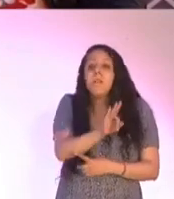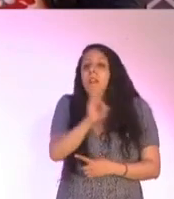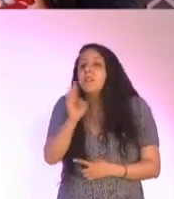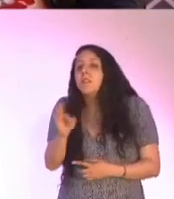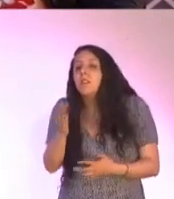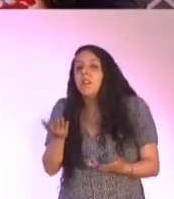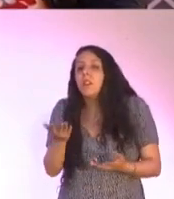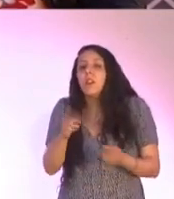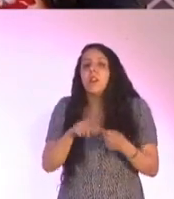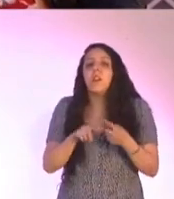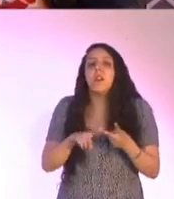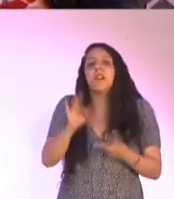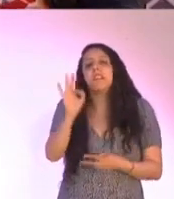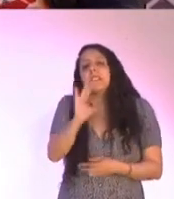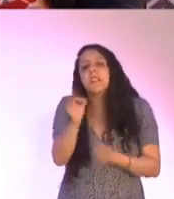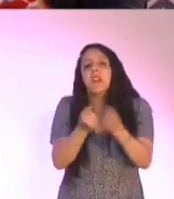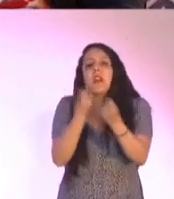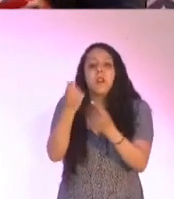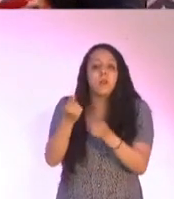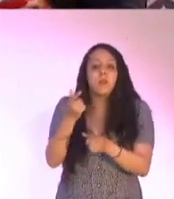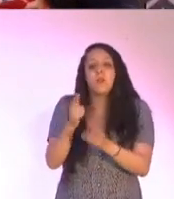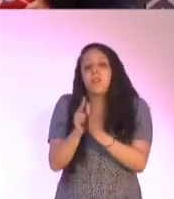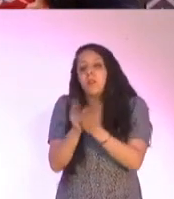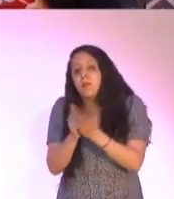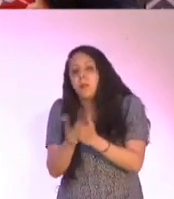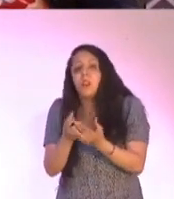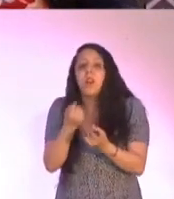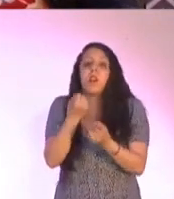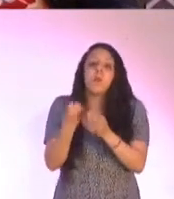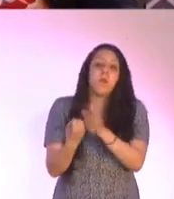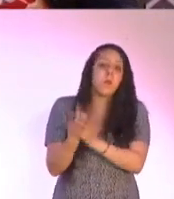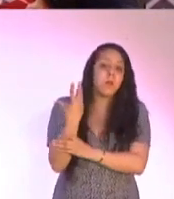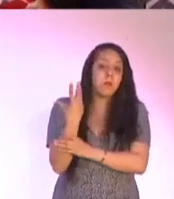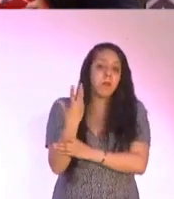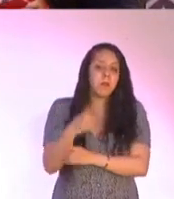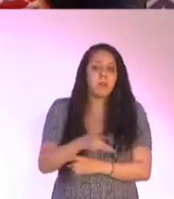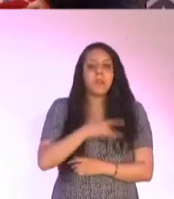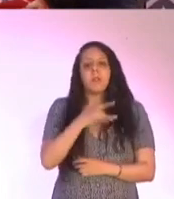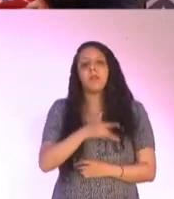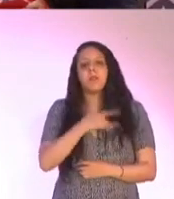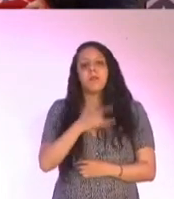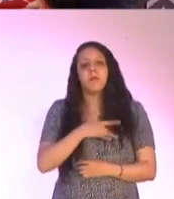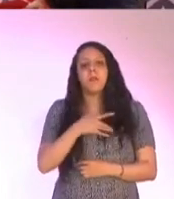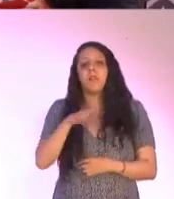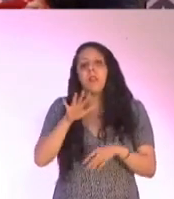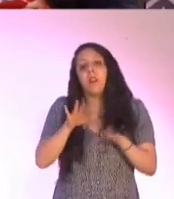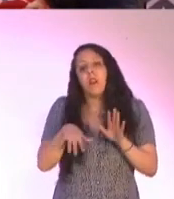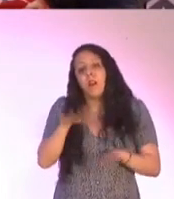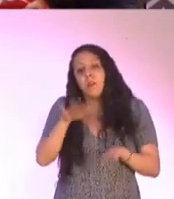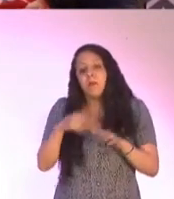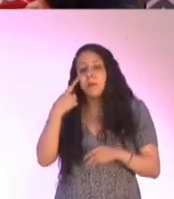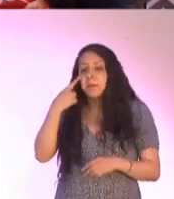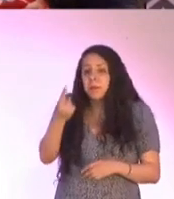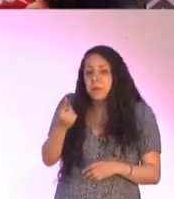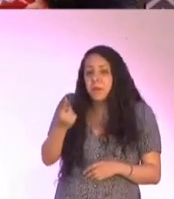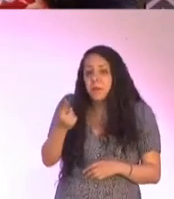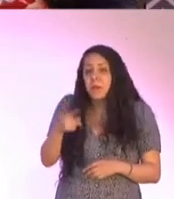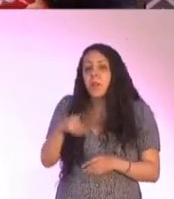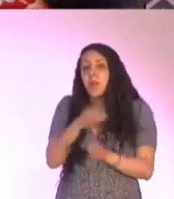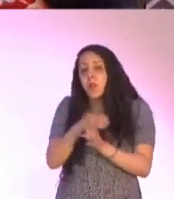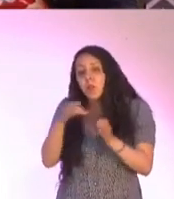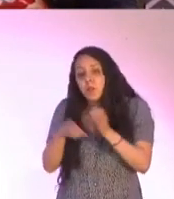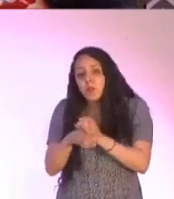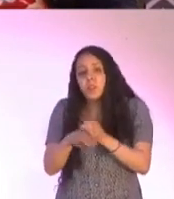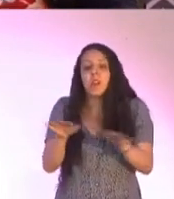sensaciones nuevas crónicas quedaban como un poco el panorama de cómo está viviendo la noche yo me